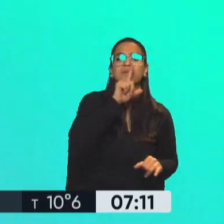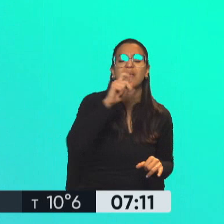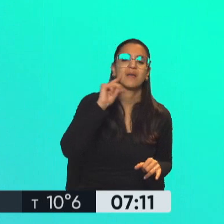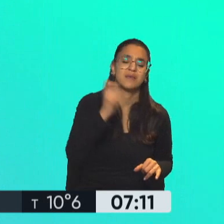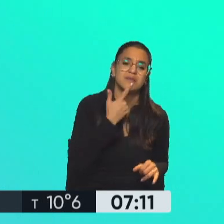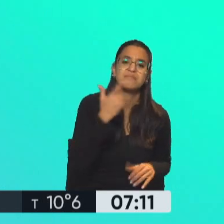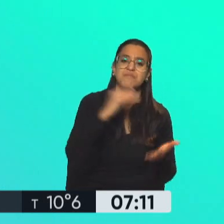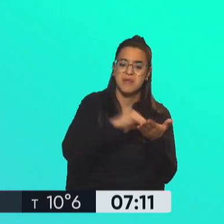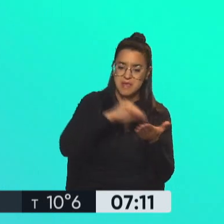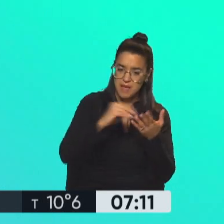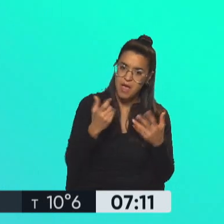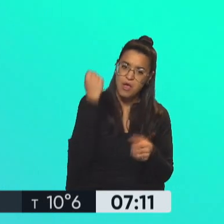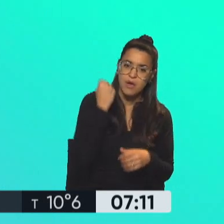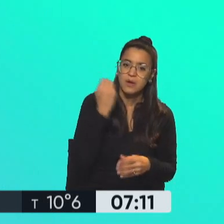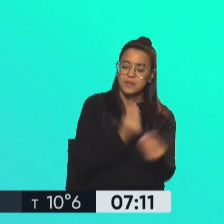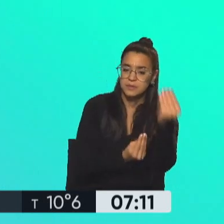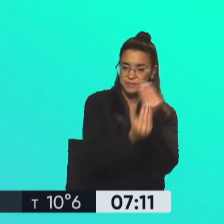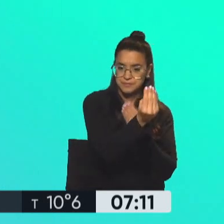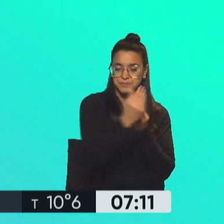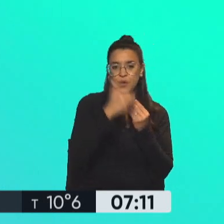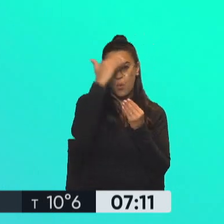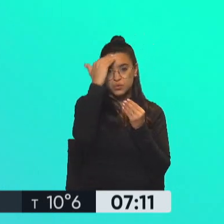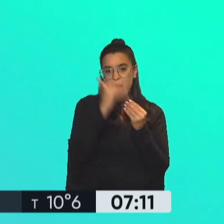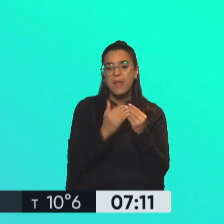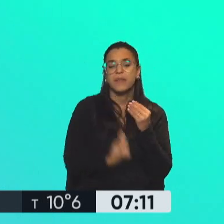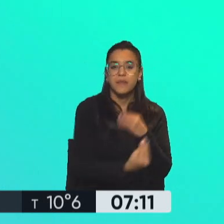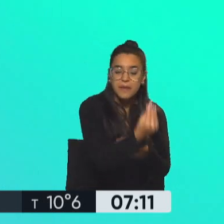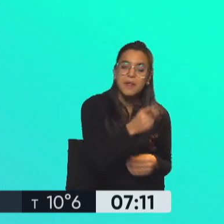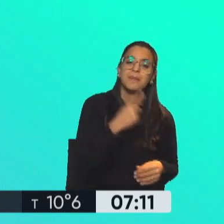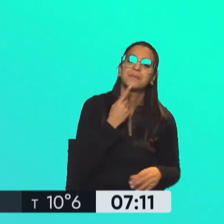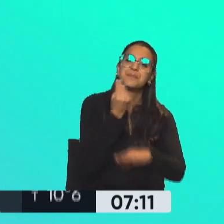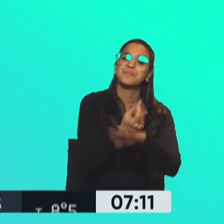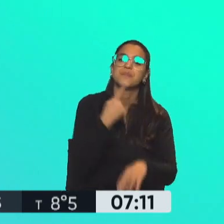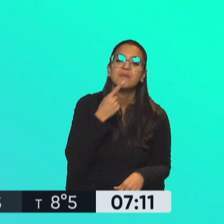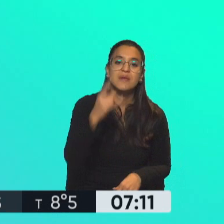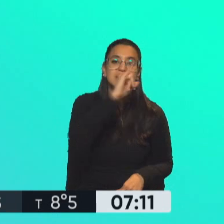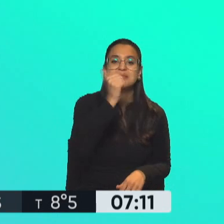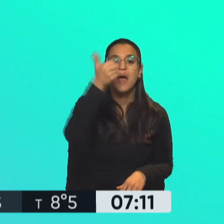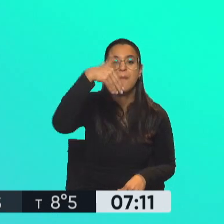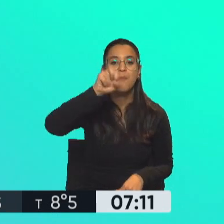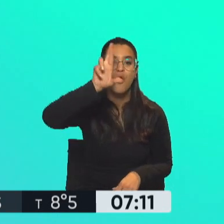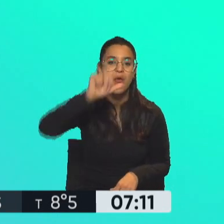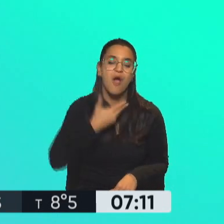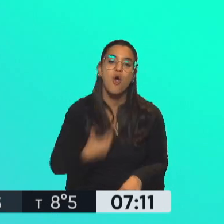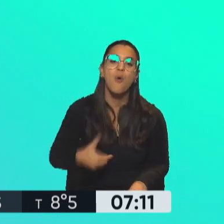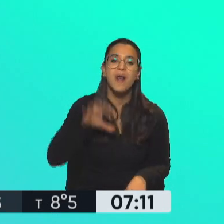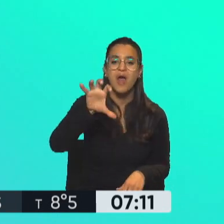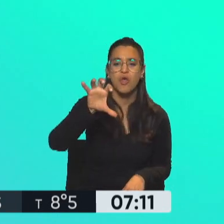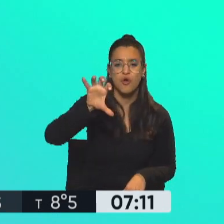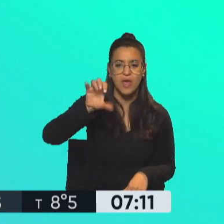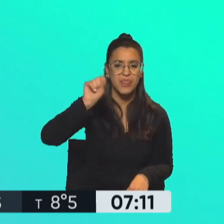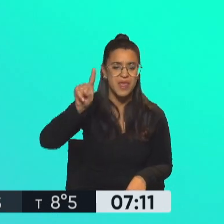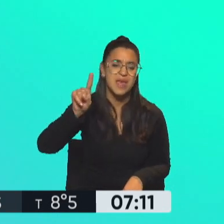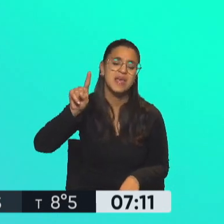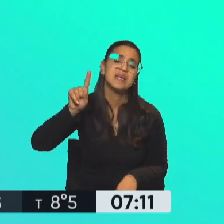la ministra de economía que reemplaza a martín guzmán y que se afianzó a partir de la asunción gerardo zamora el gobernador de la provincia de